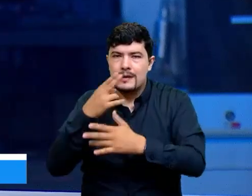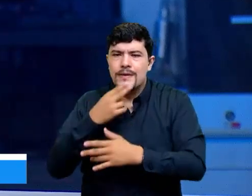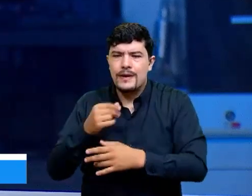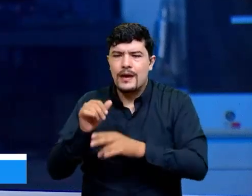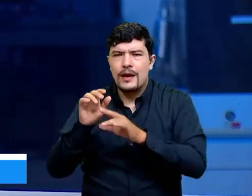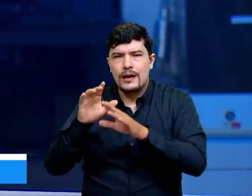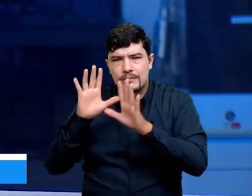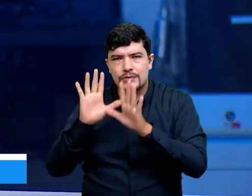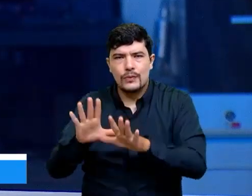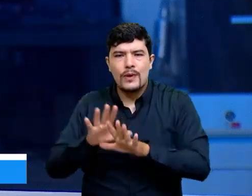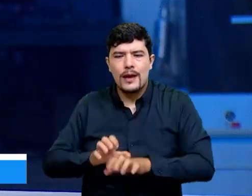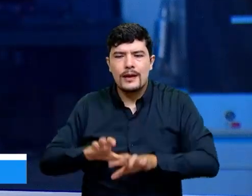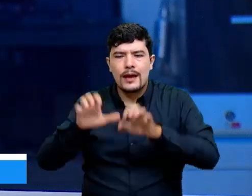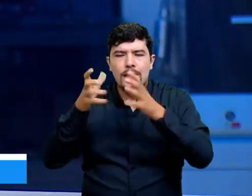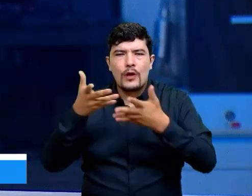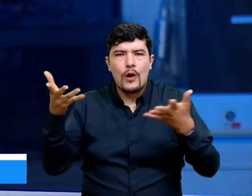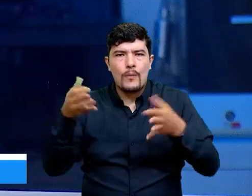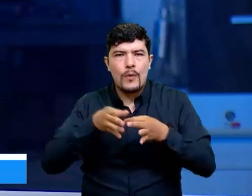en Piedecuesta, Santander.